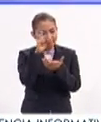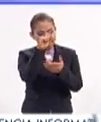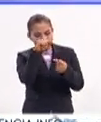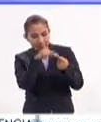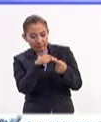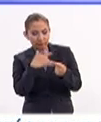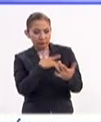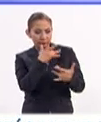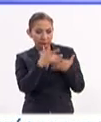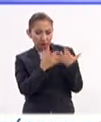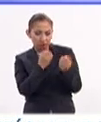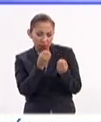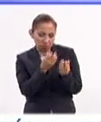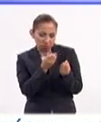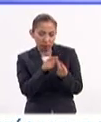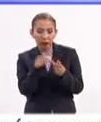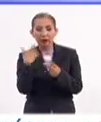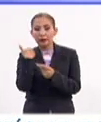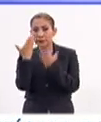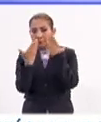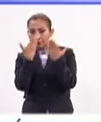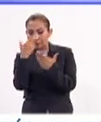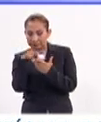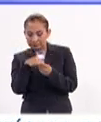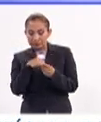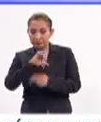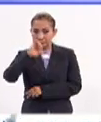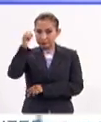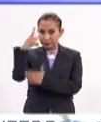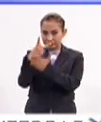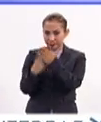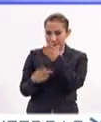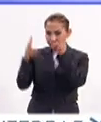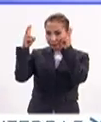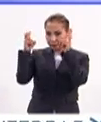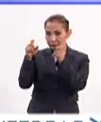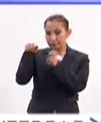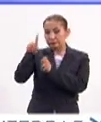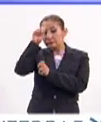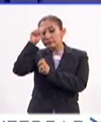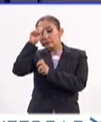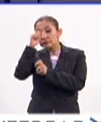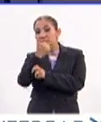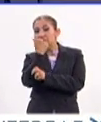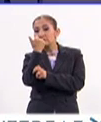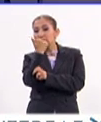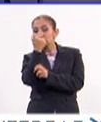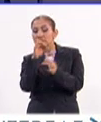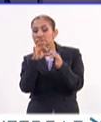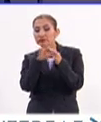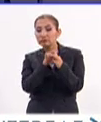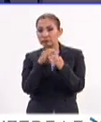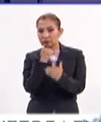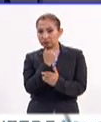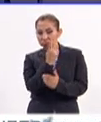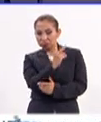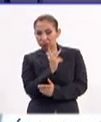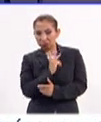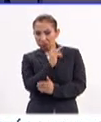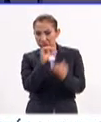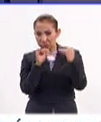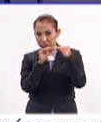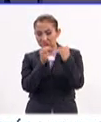en la parte emocional como académica. Otro de los programas que tenemos es asesor estudiante, que es entre iguales,